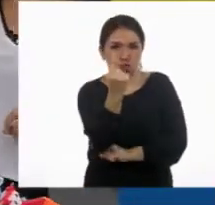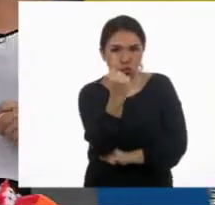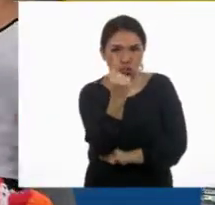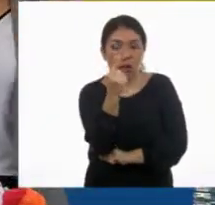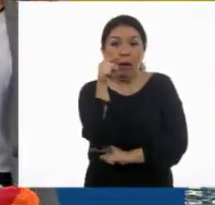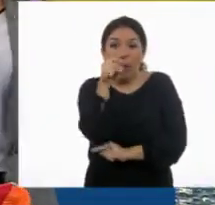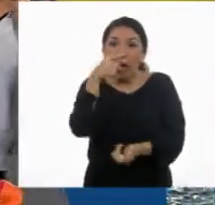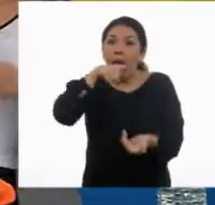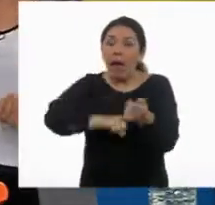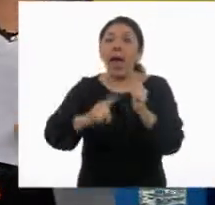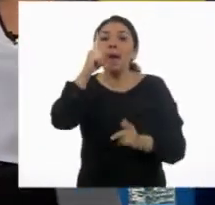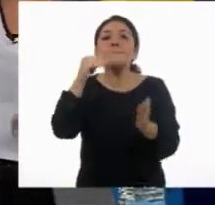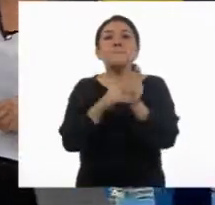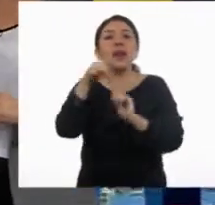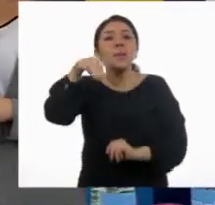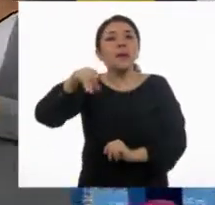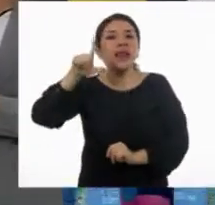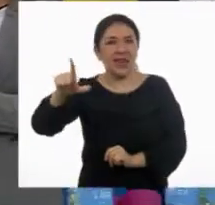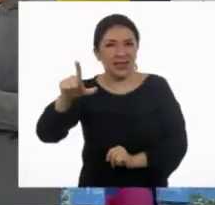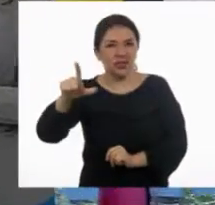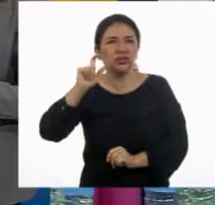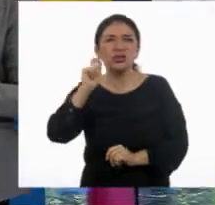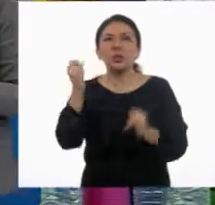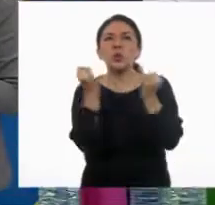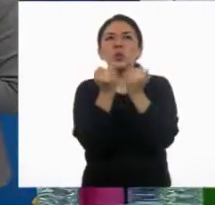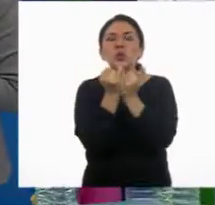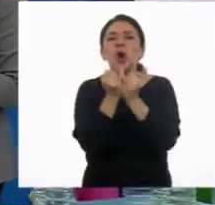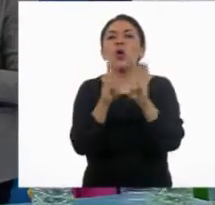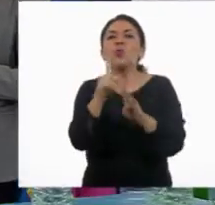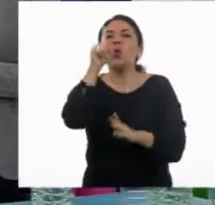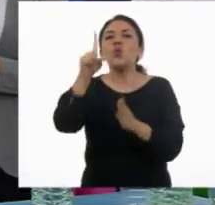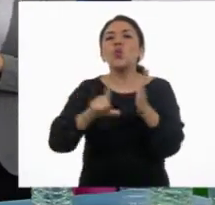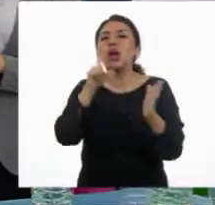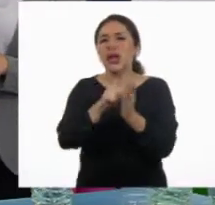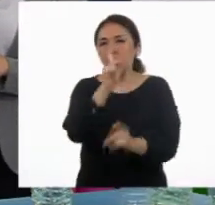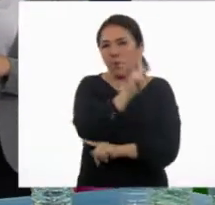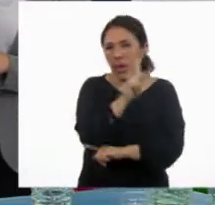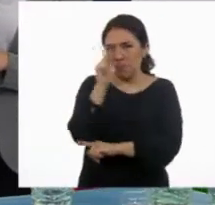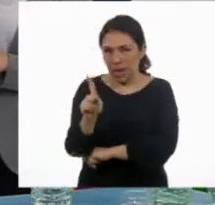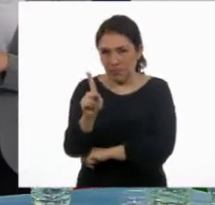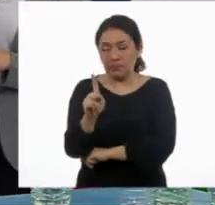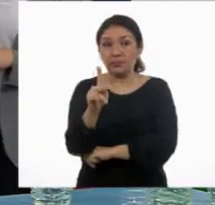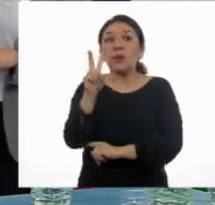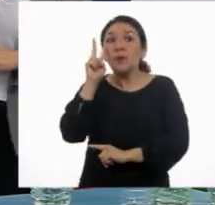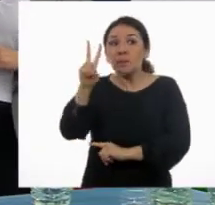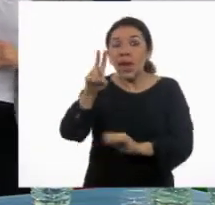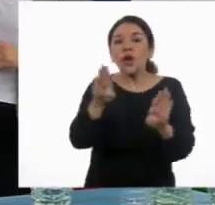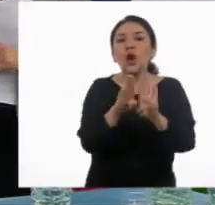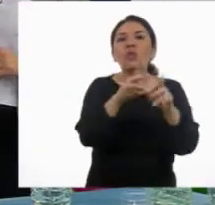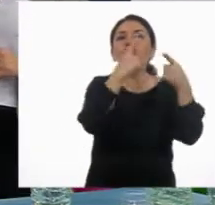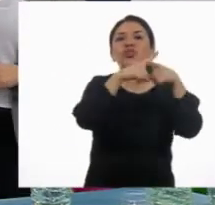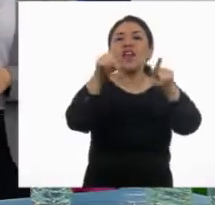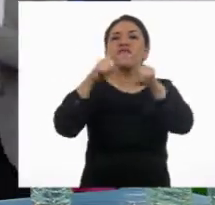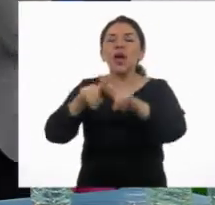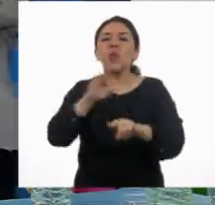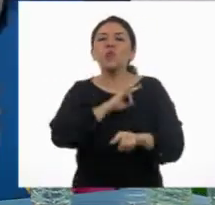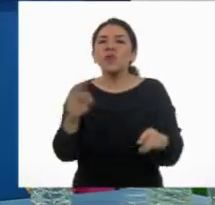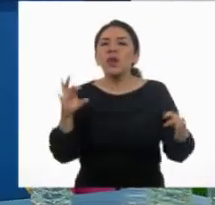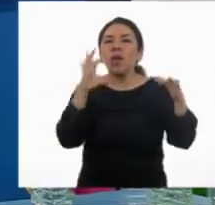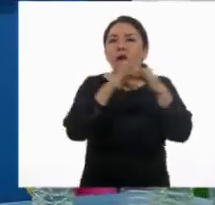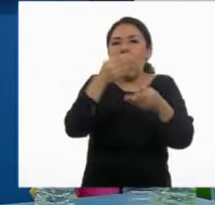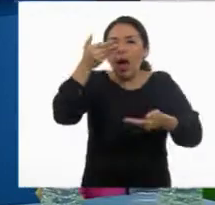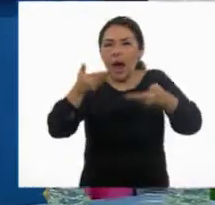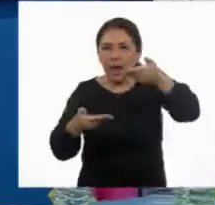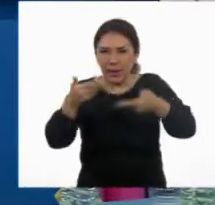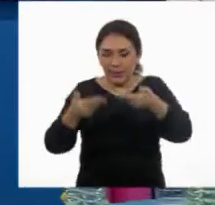es igual a 1.000 mililitros, que equivaldría a un litro. Y aquí vimos diferentes equivalencias.